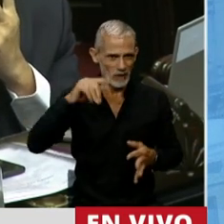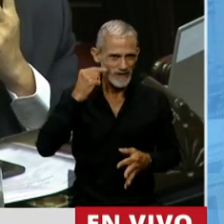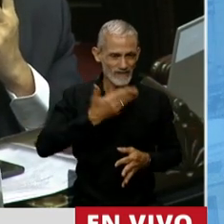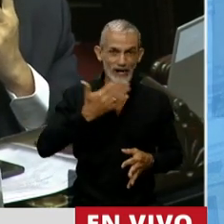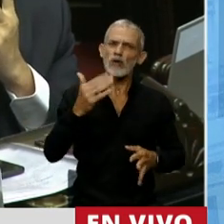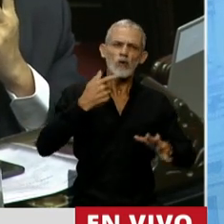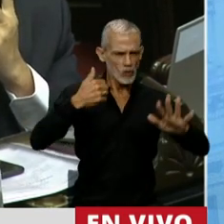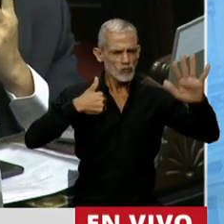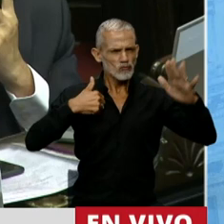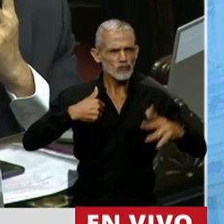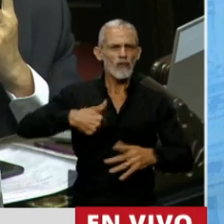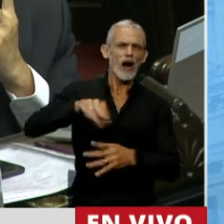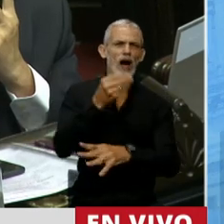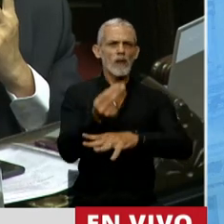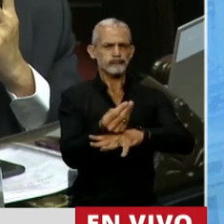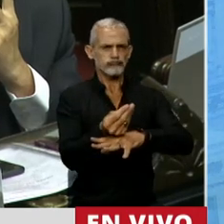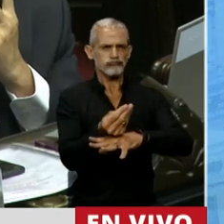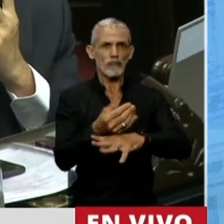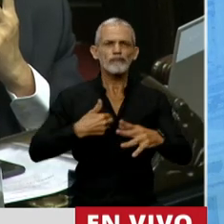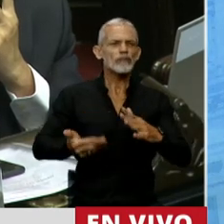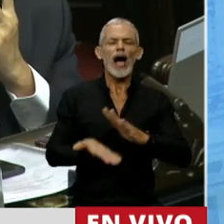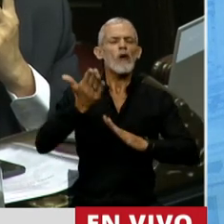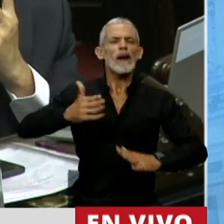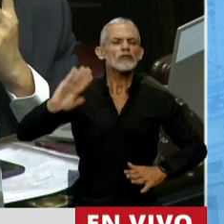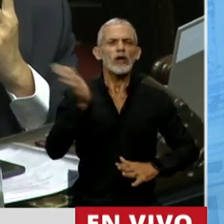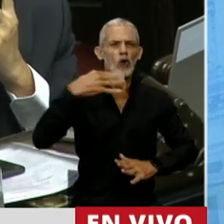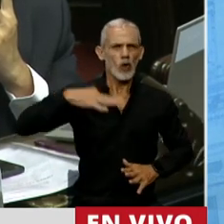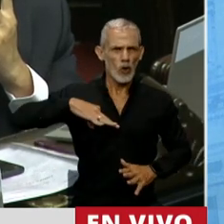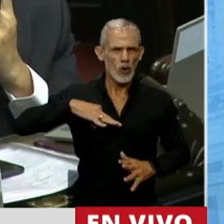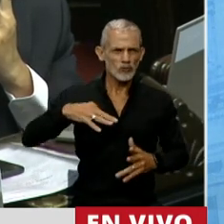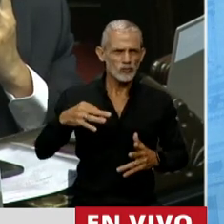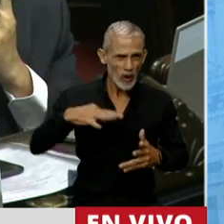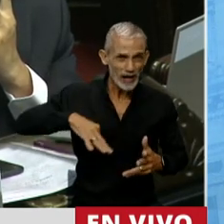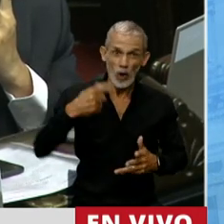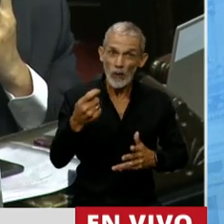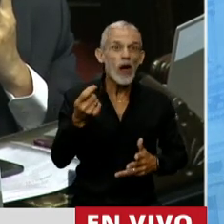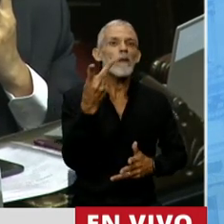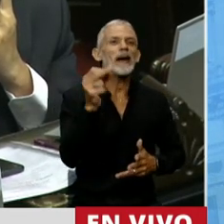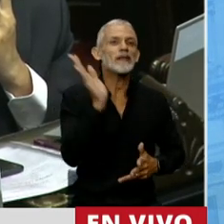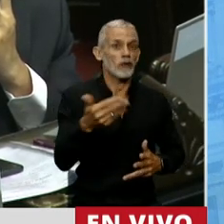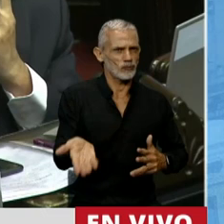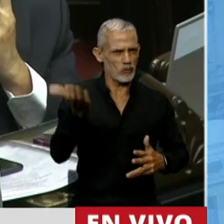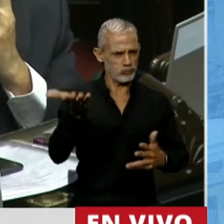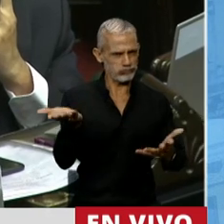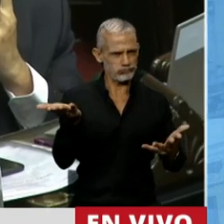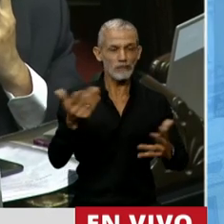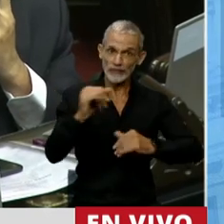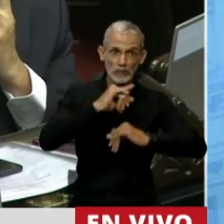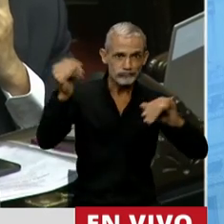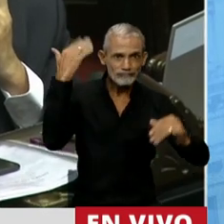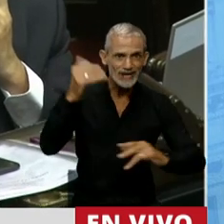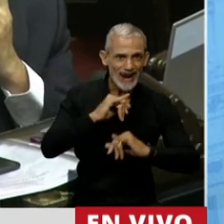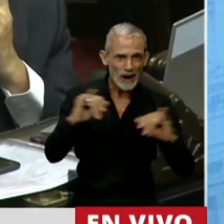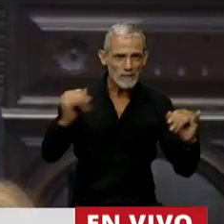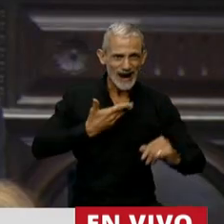él asumiera, le iba a dar un aumento a todos los jubilados del 20%. Dijo también entonces